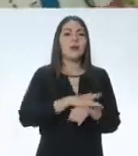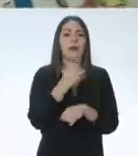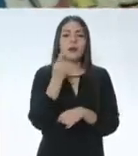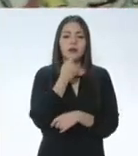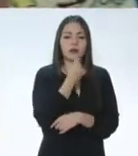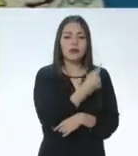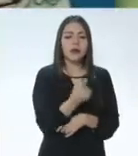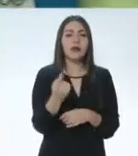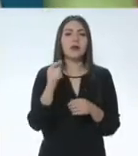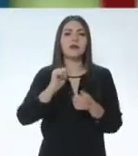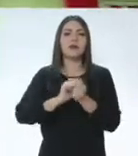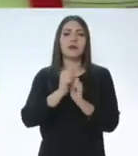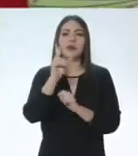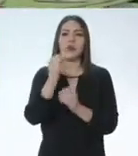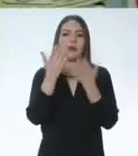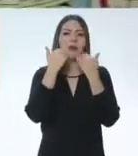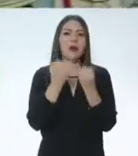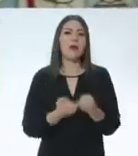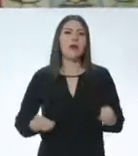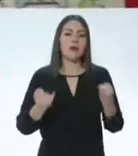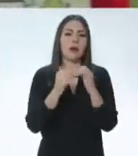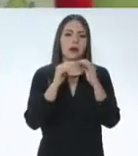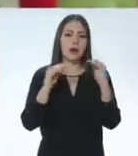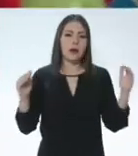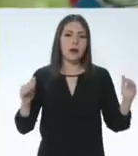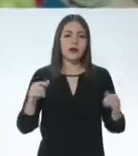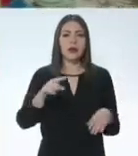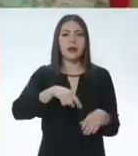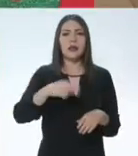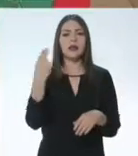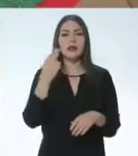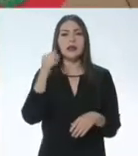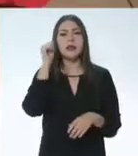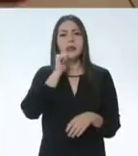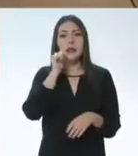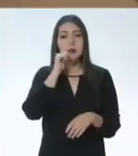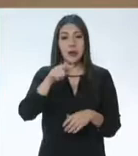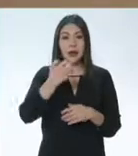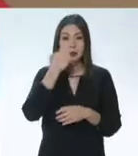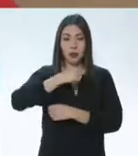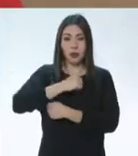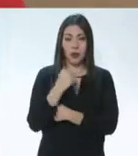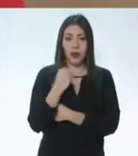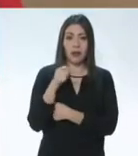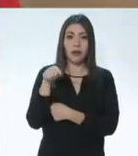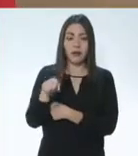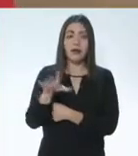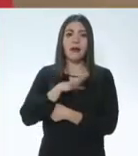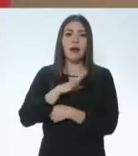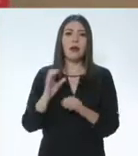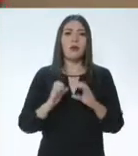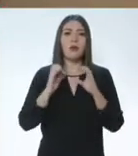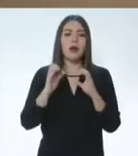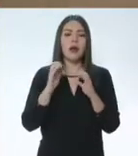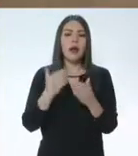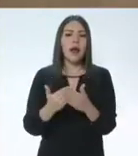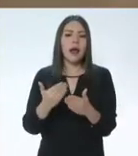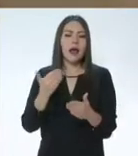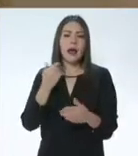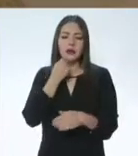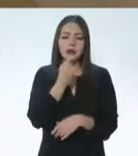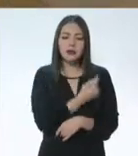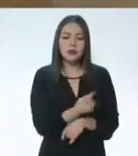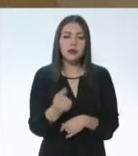desigualdad, en donde ahí se ofrecen, digamos, cuidados tempranos que les permiten desenvolverse más adelante educativamente. Ale, ya que mencionas